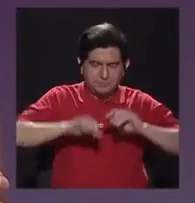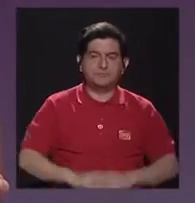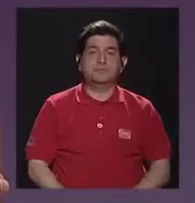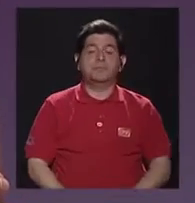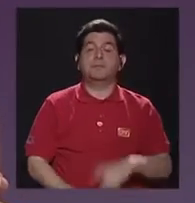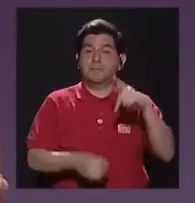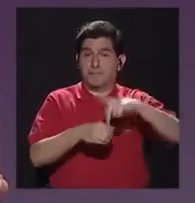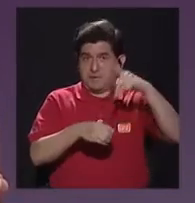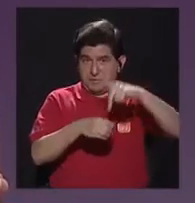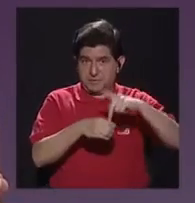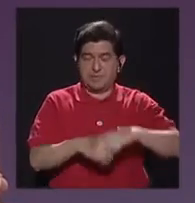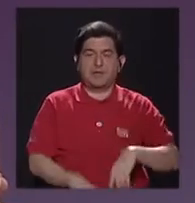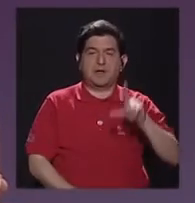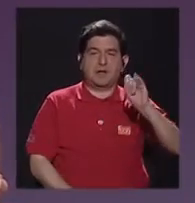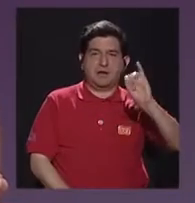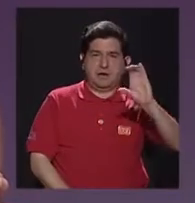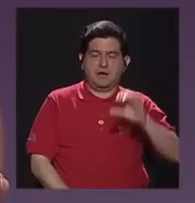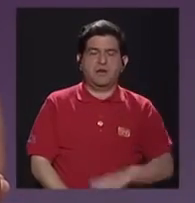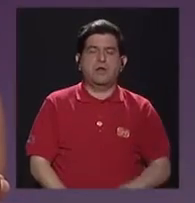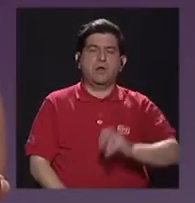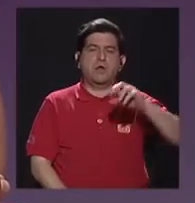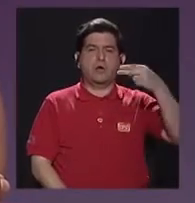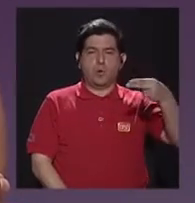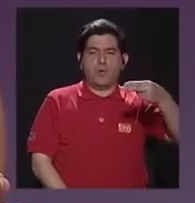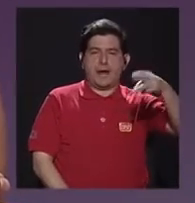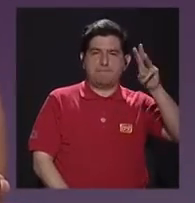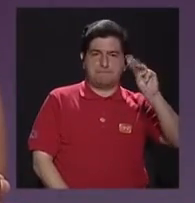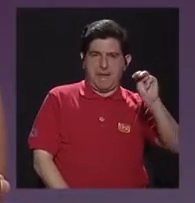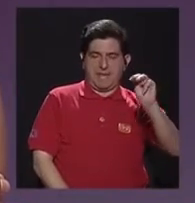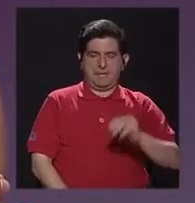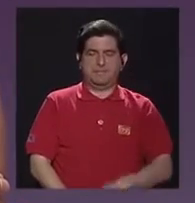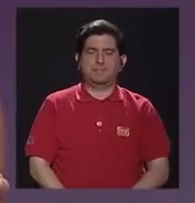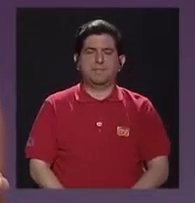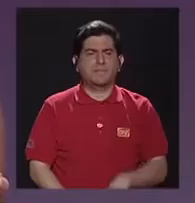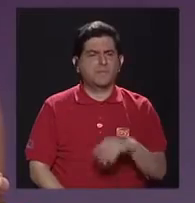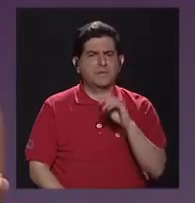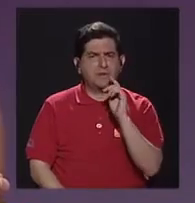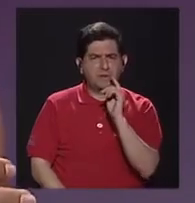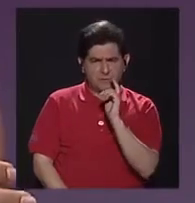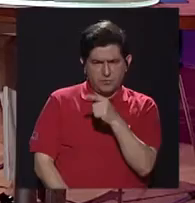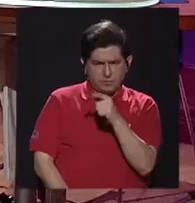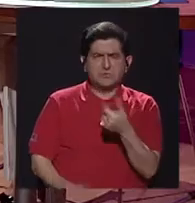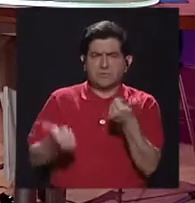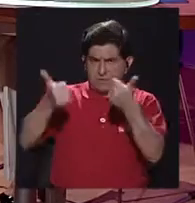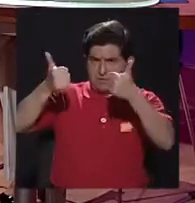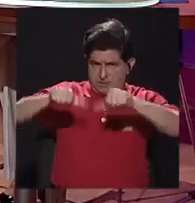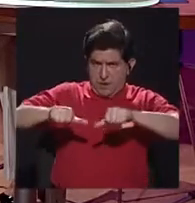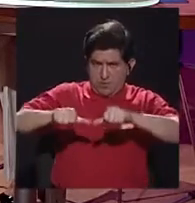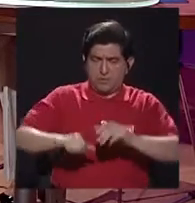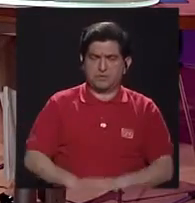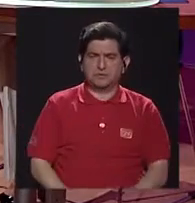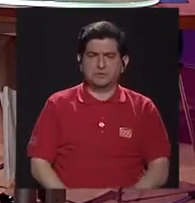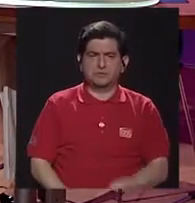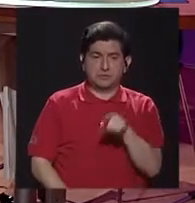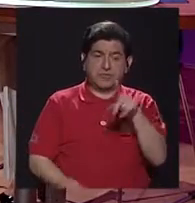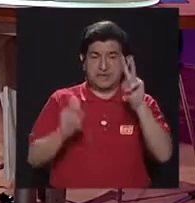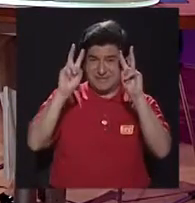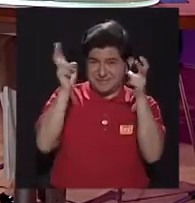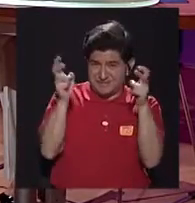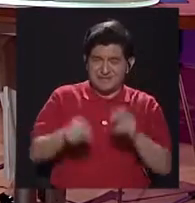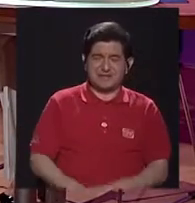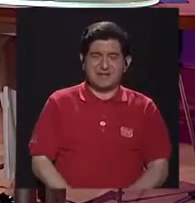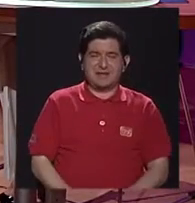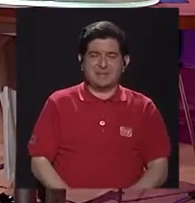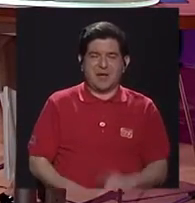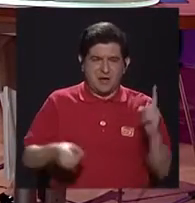con la participación del licenciado Huber May. Don Huber, ¿está usted de acuerdo en que esta materia de